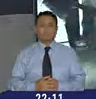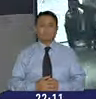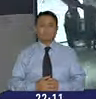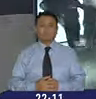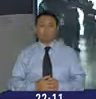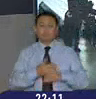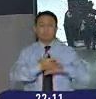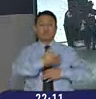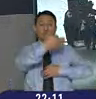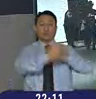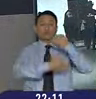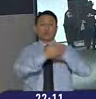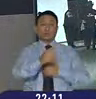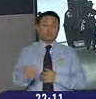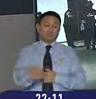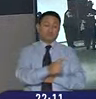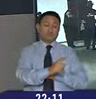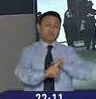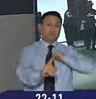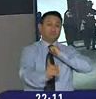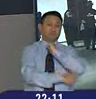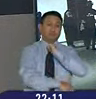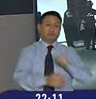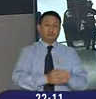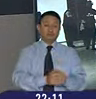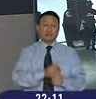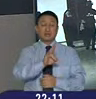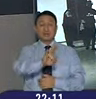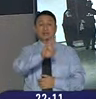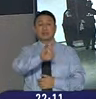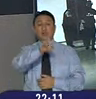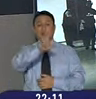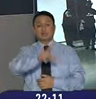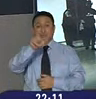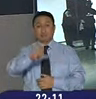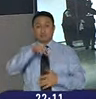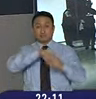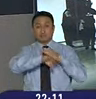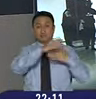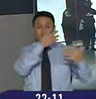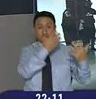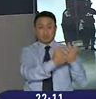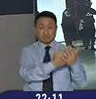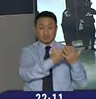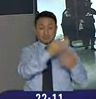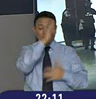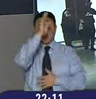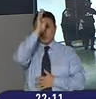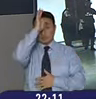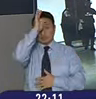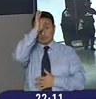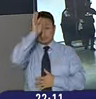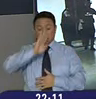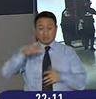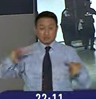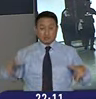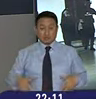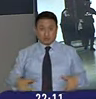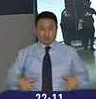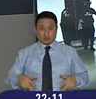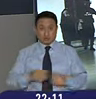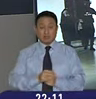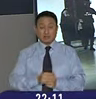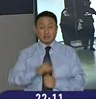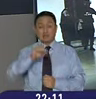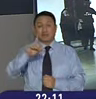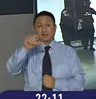juez penal dictó prisión preventiva en contra de los 7 detenidos implicados en la toma violenta del hospital de Chone, Napoleón Dávila.